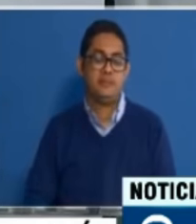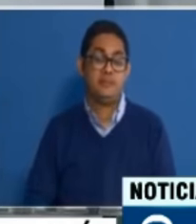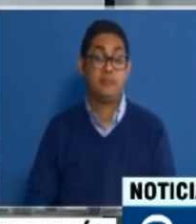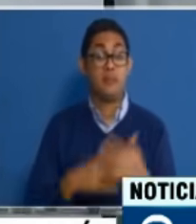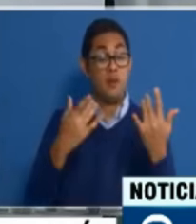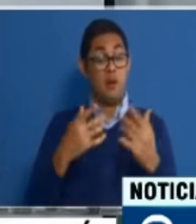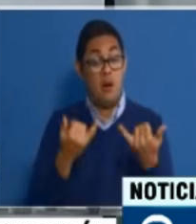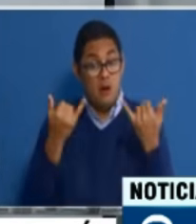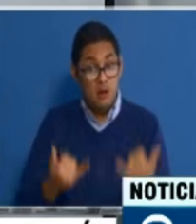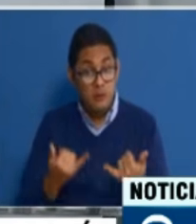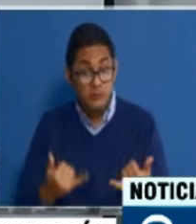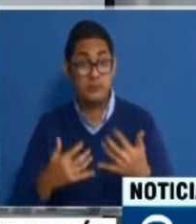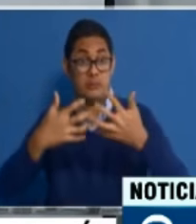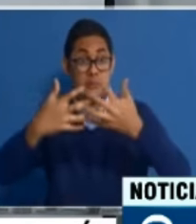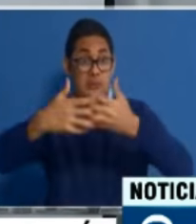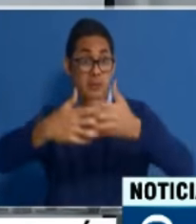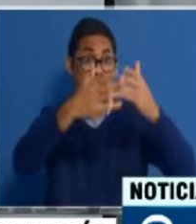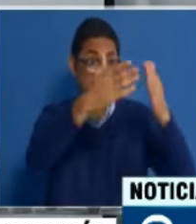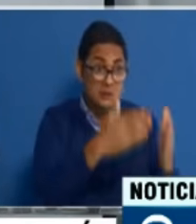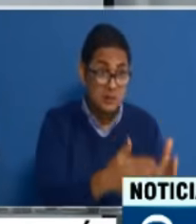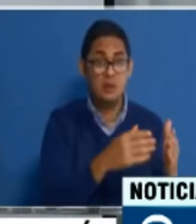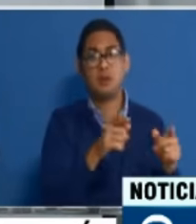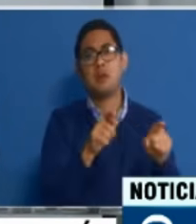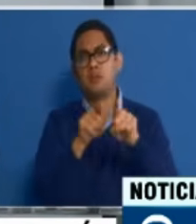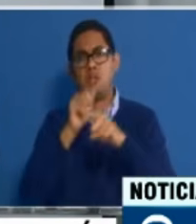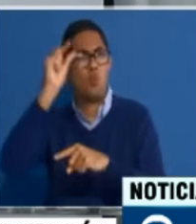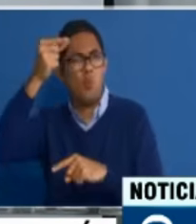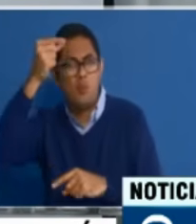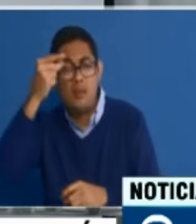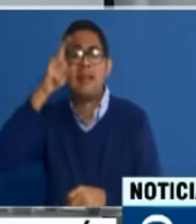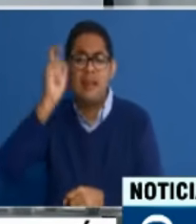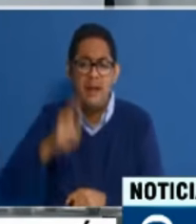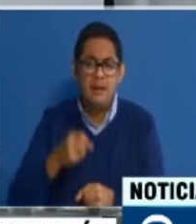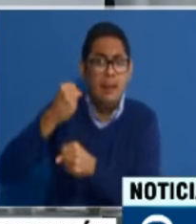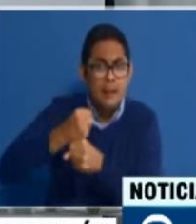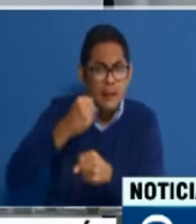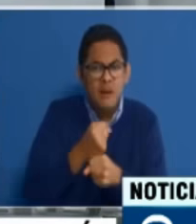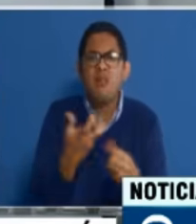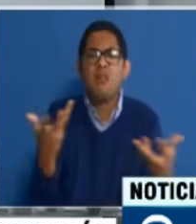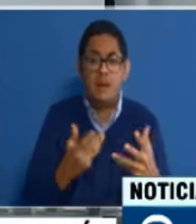es urgencia, pero con transparencia.